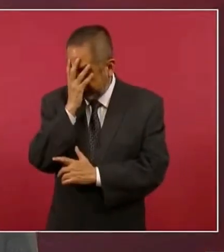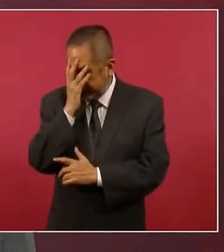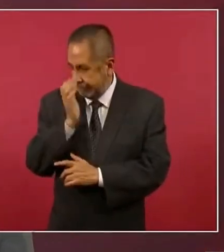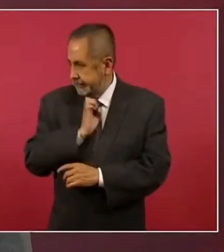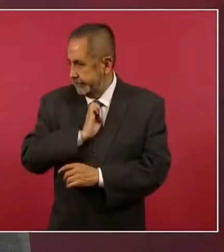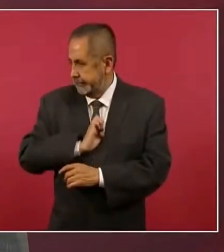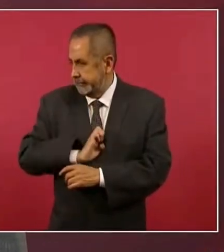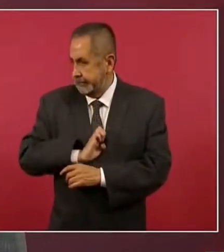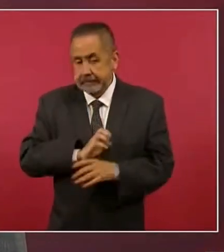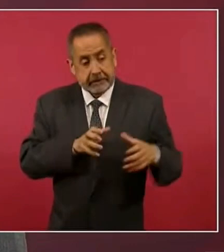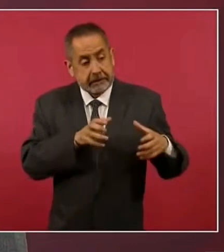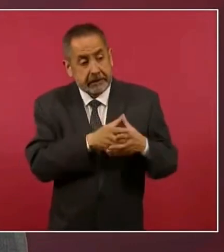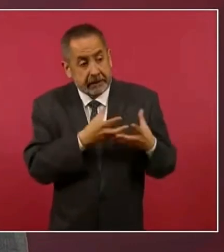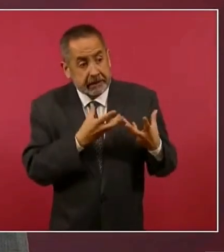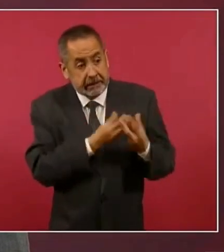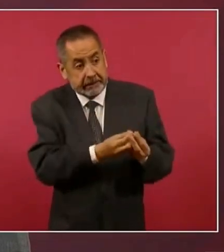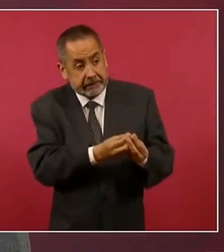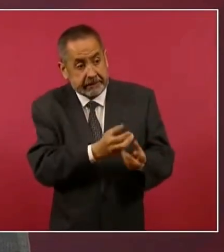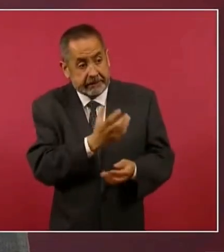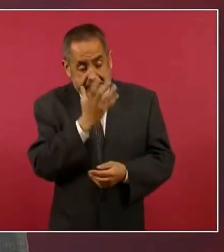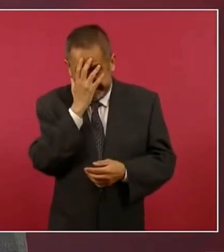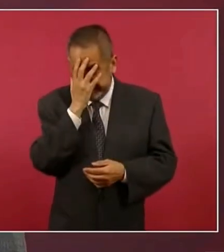ser conservador.